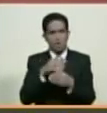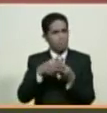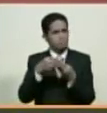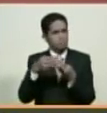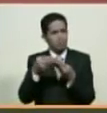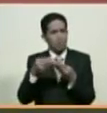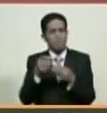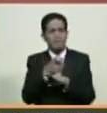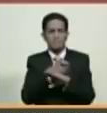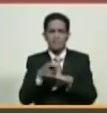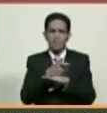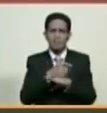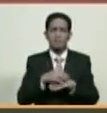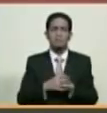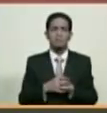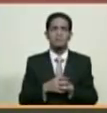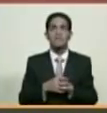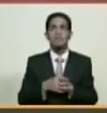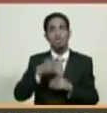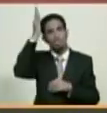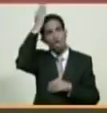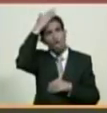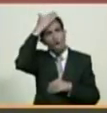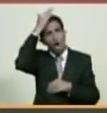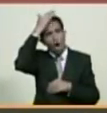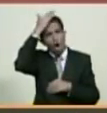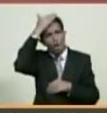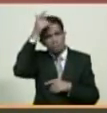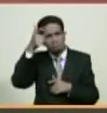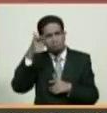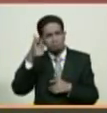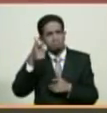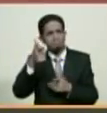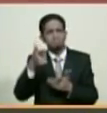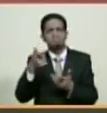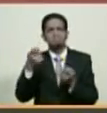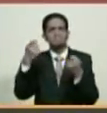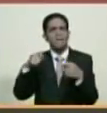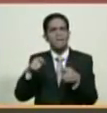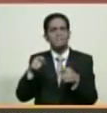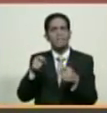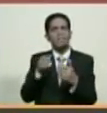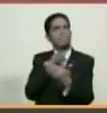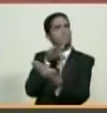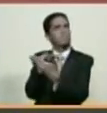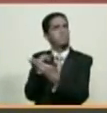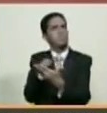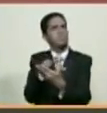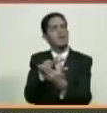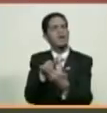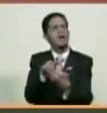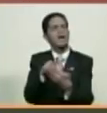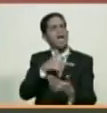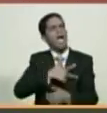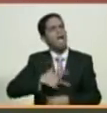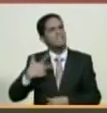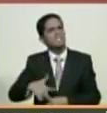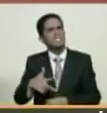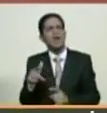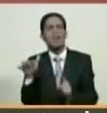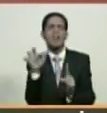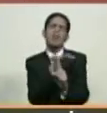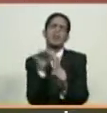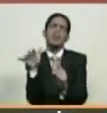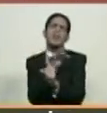Si el gobierno del presidente Trump le da la gana y se lanza en una guerra comercial contra China, pues manipulan su moneda a los efectos de su guerra